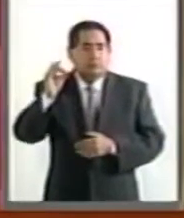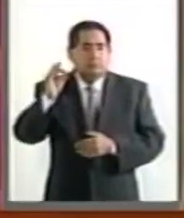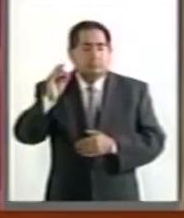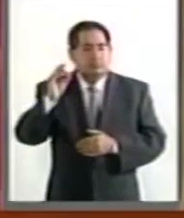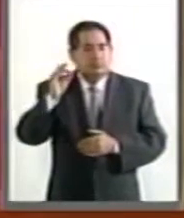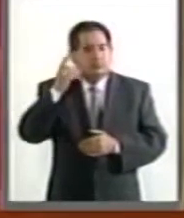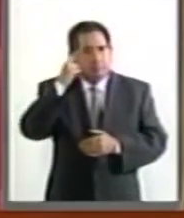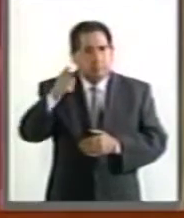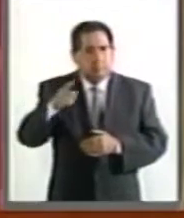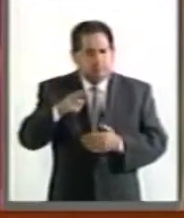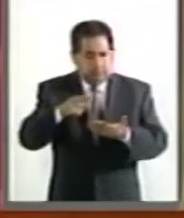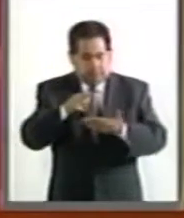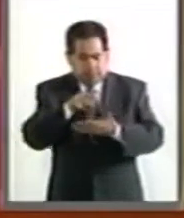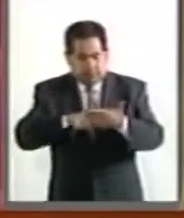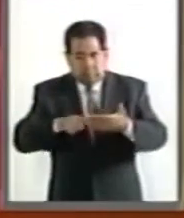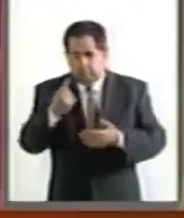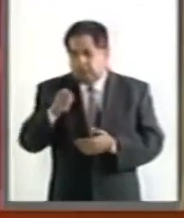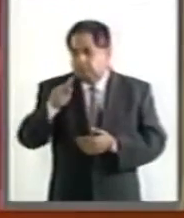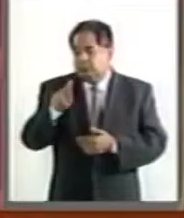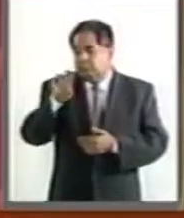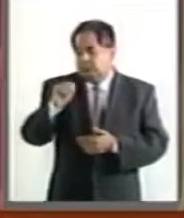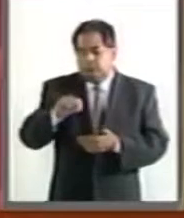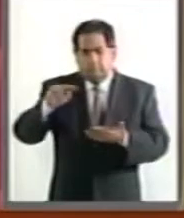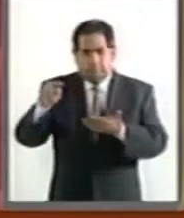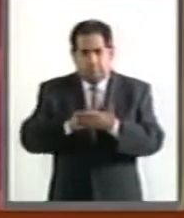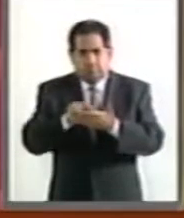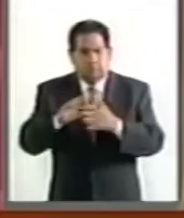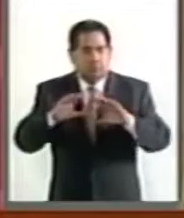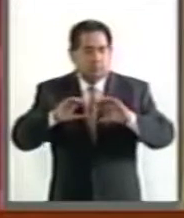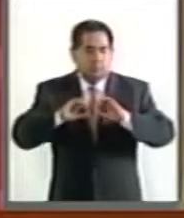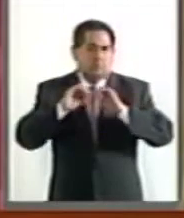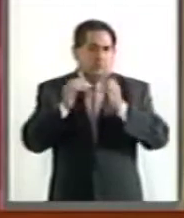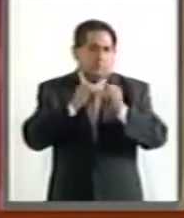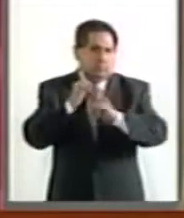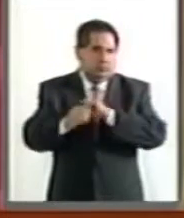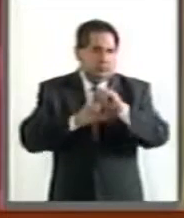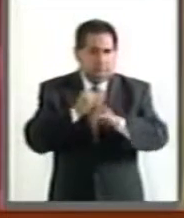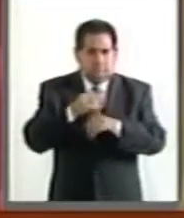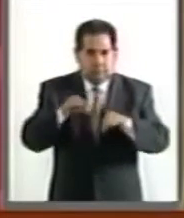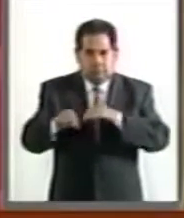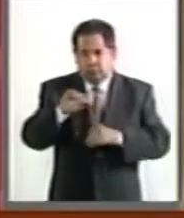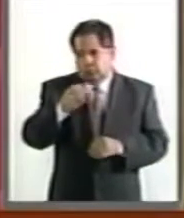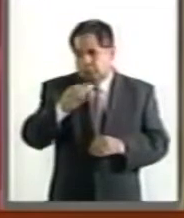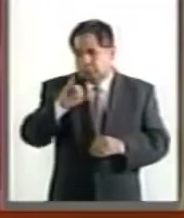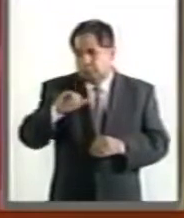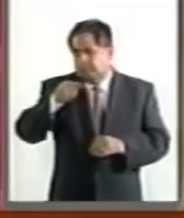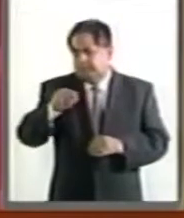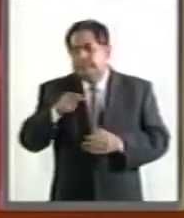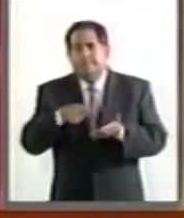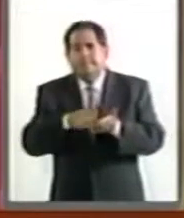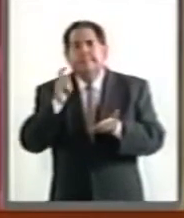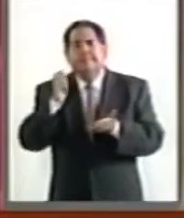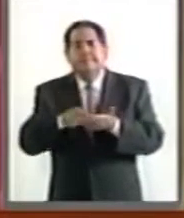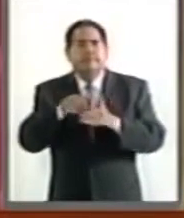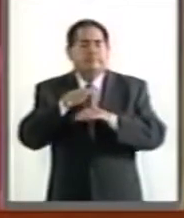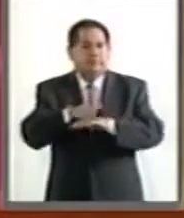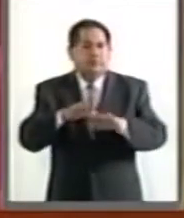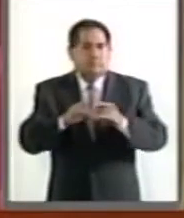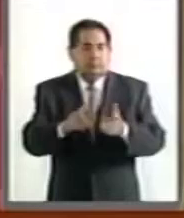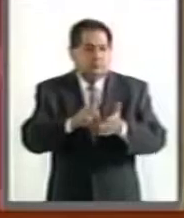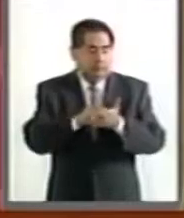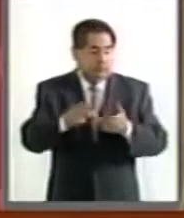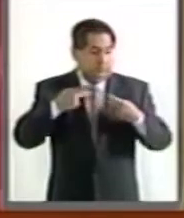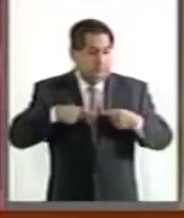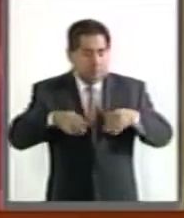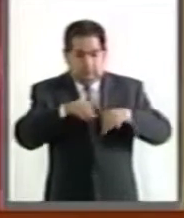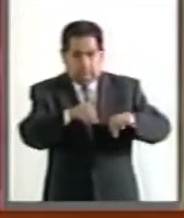el convenio 189 de la Organización Internacional del Trabajo, cuya materia tiene que ver con los derechos